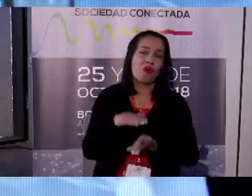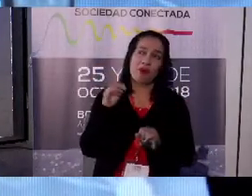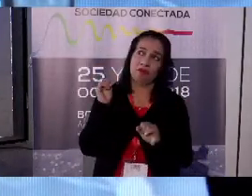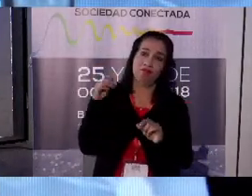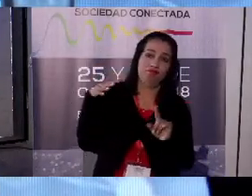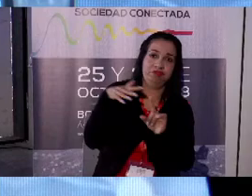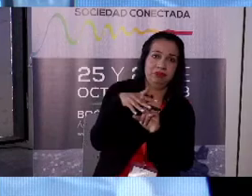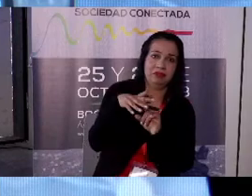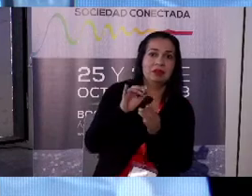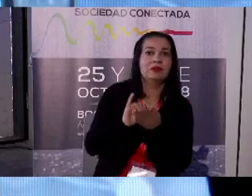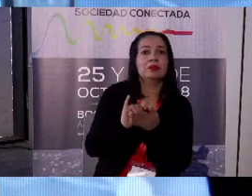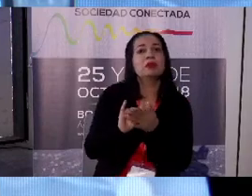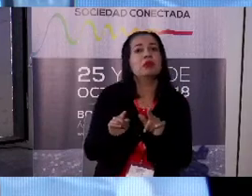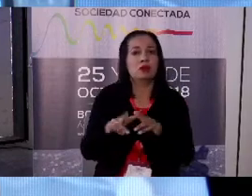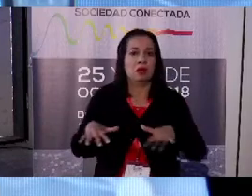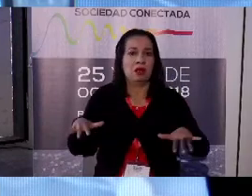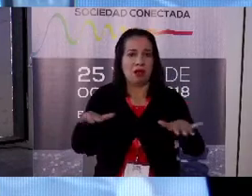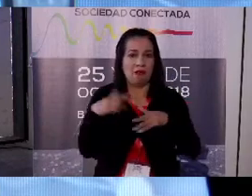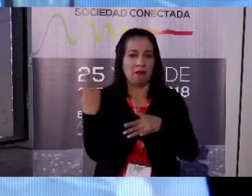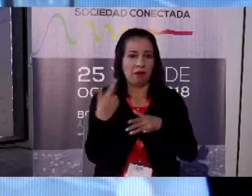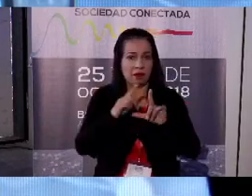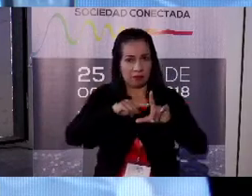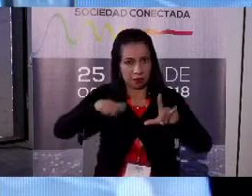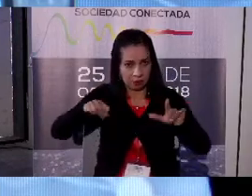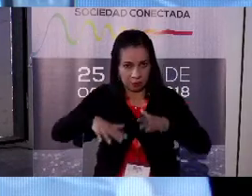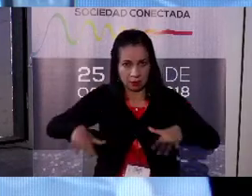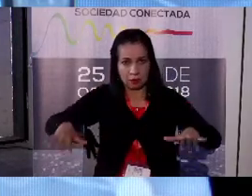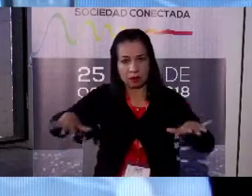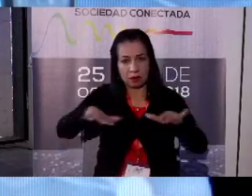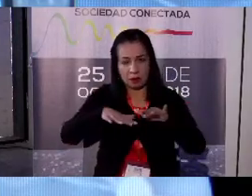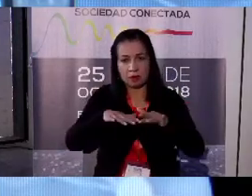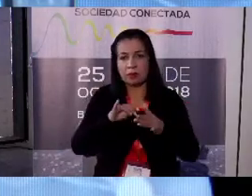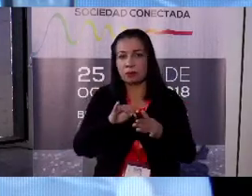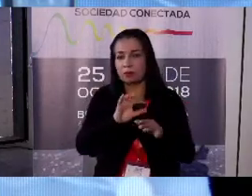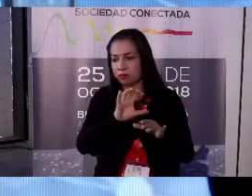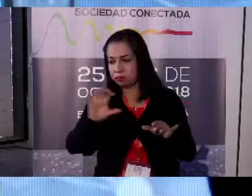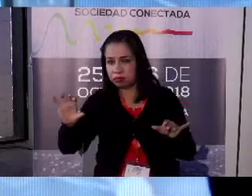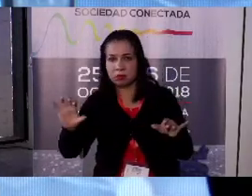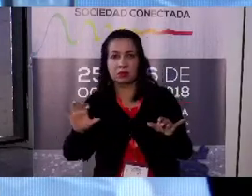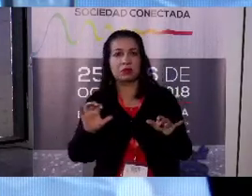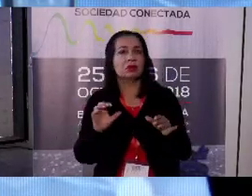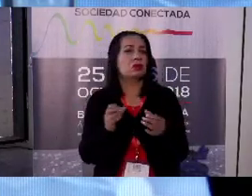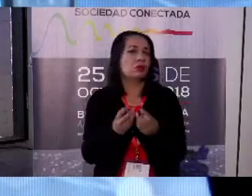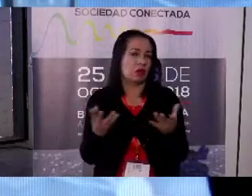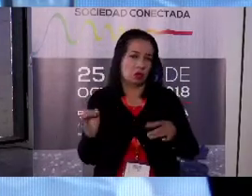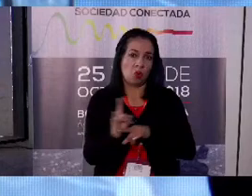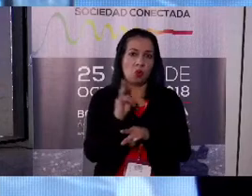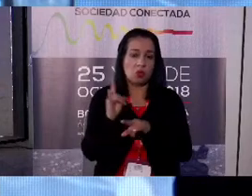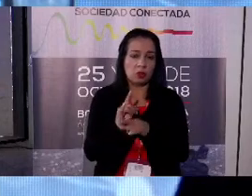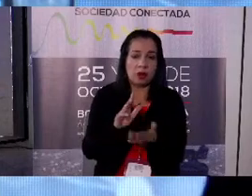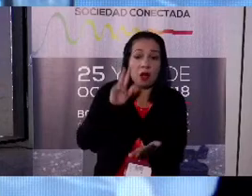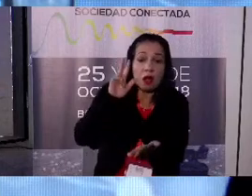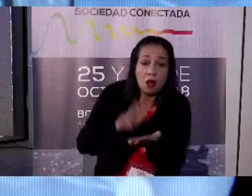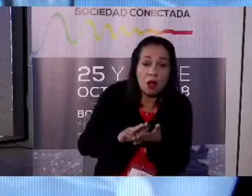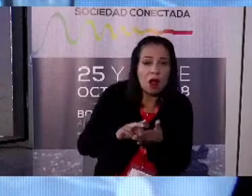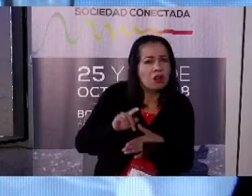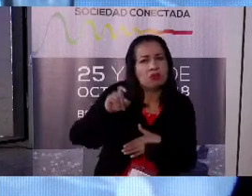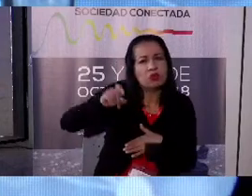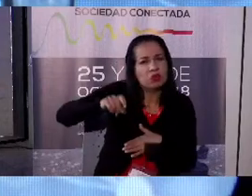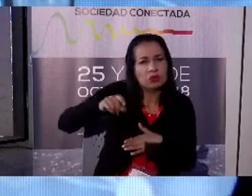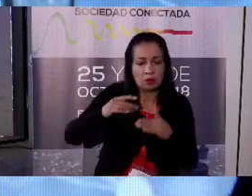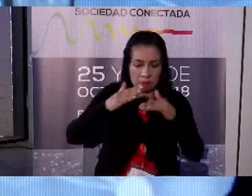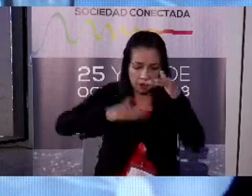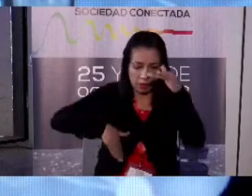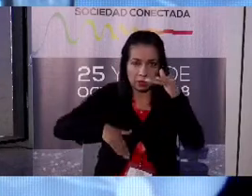frecuencias del espectro hasta los 3000 ghz se pueden usar sin licencia por debajo de de de de